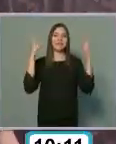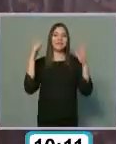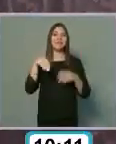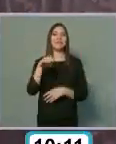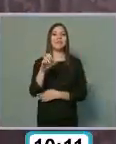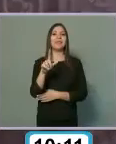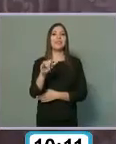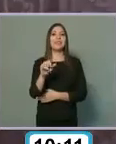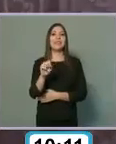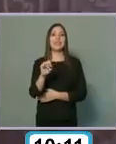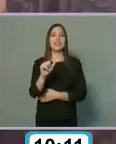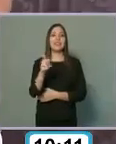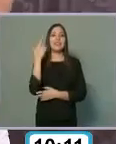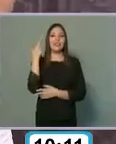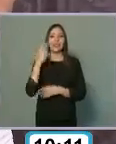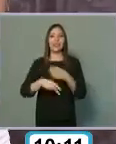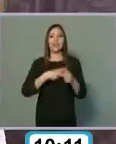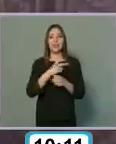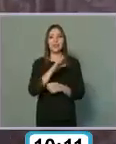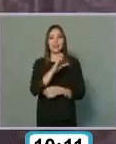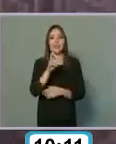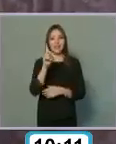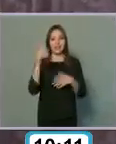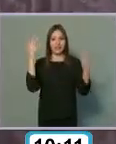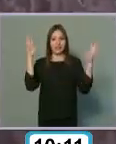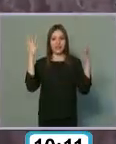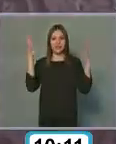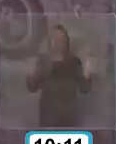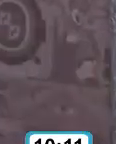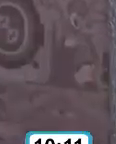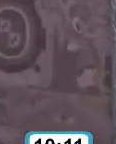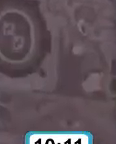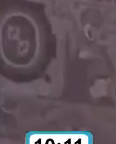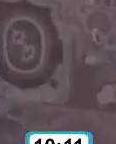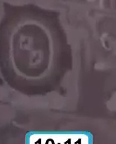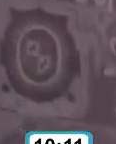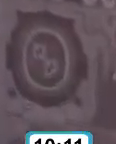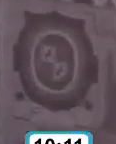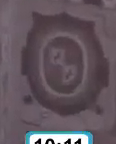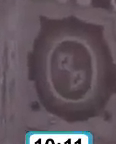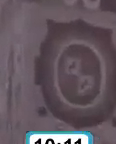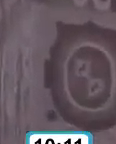para Melicia, que viene a presentar su segunda producción discográfica. ¡Venga!